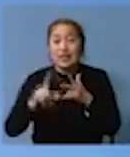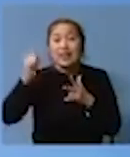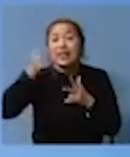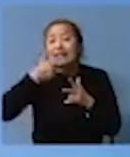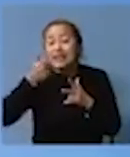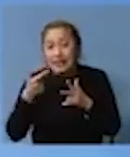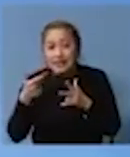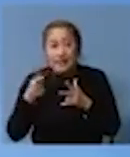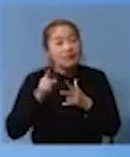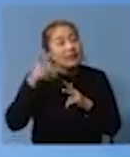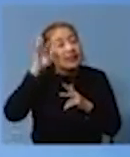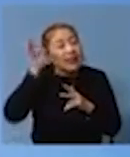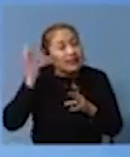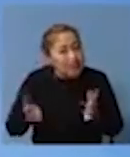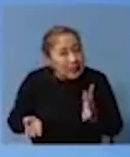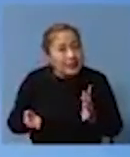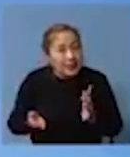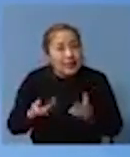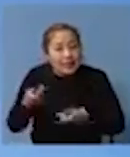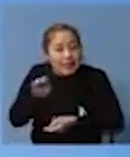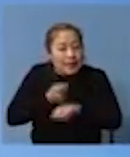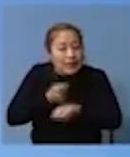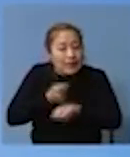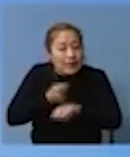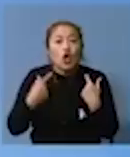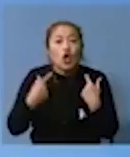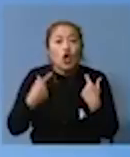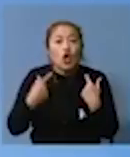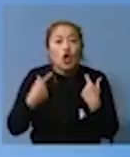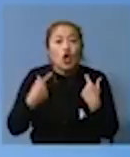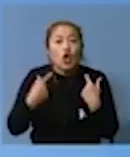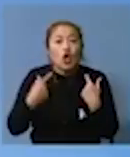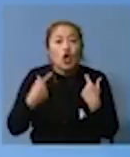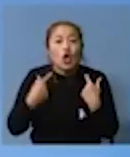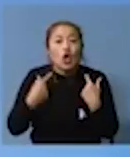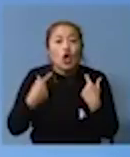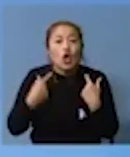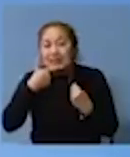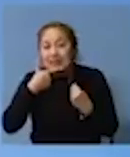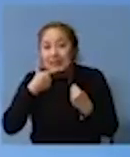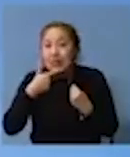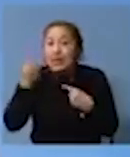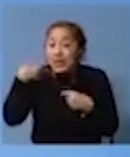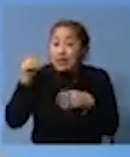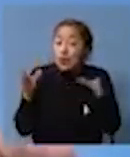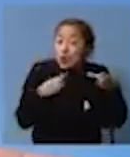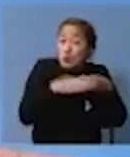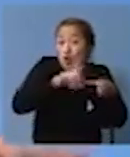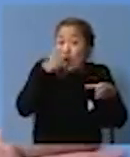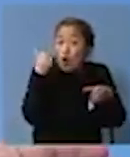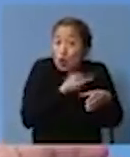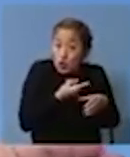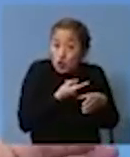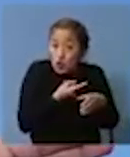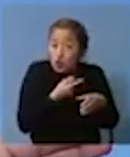sea que todavía Julio Ferreiras estaba negociando con camioneros para Casas. Uh-huh. Cuando él todavía pertenecía a lo que